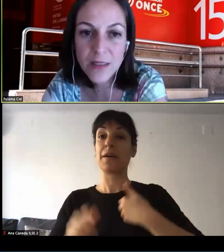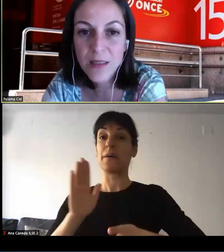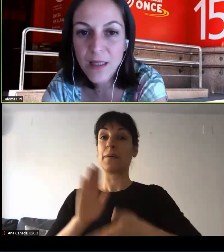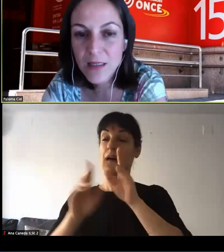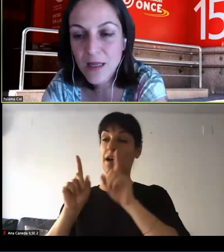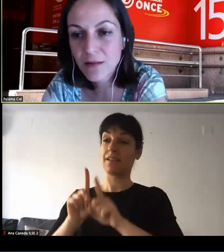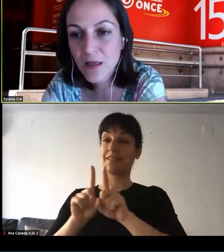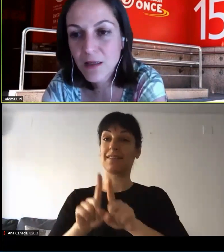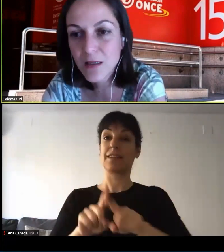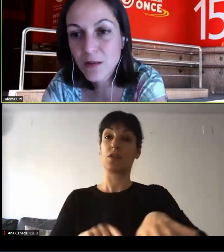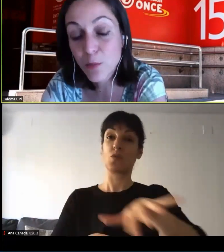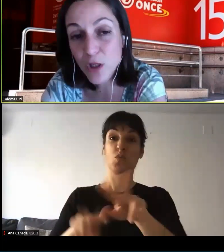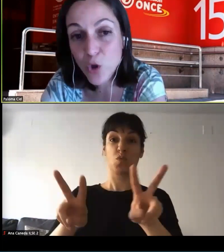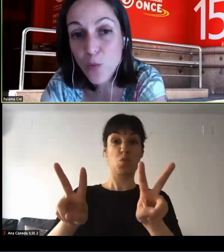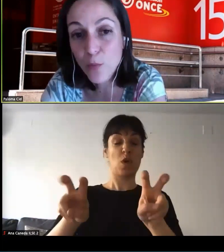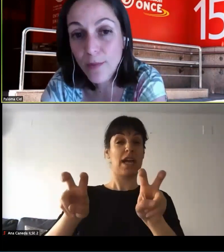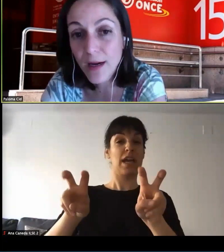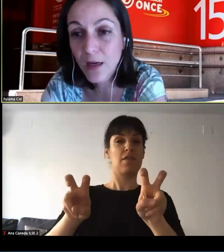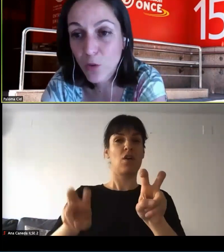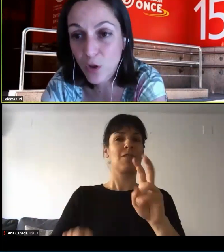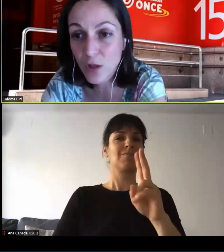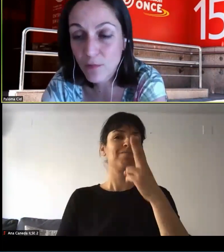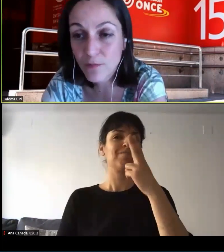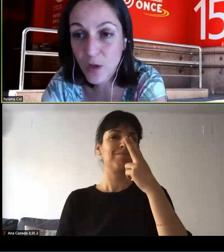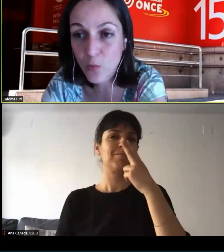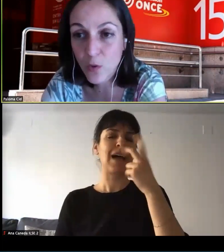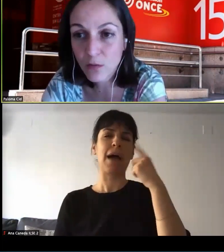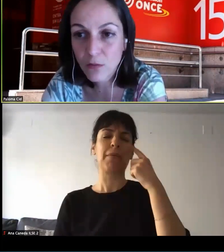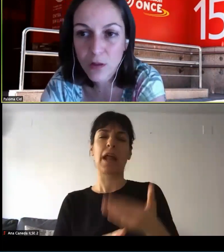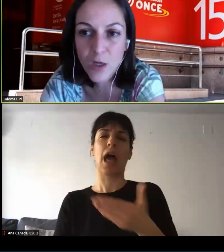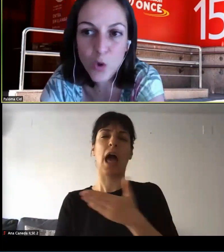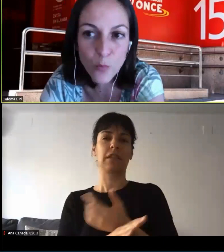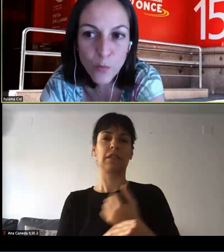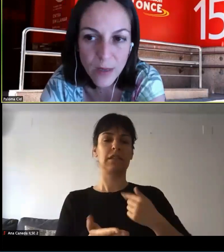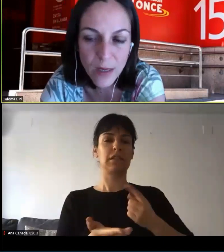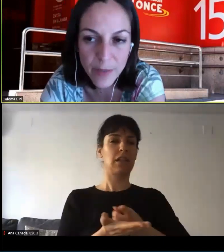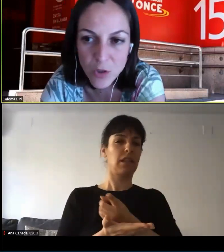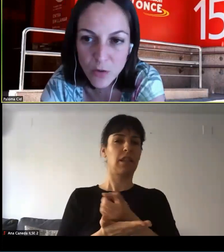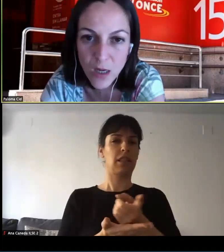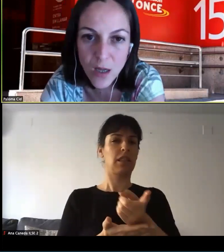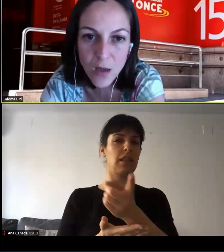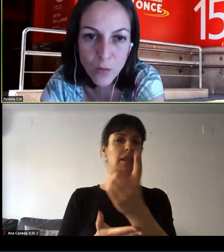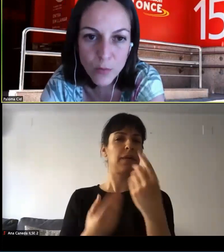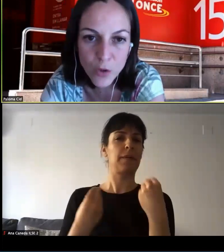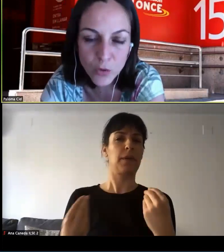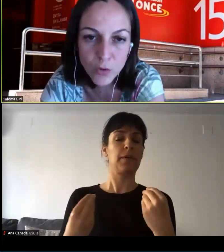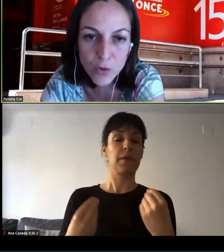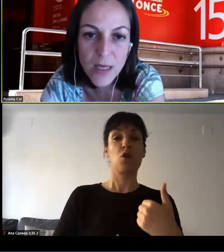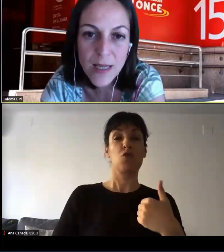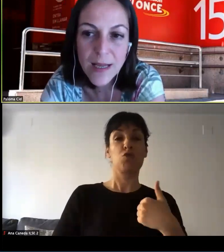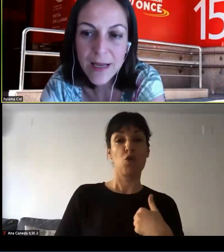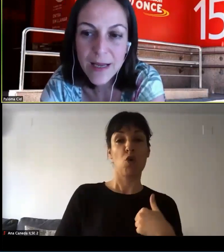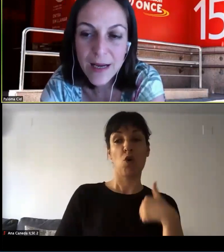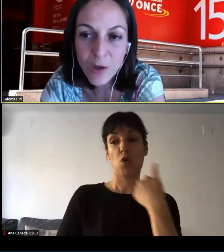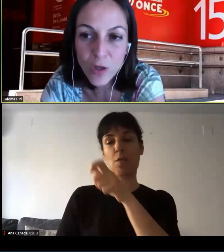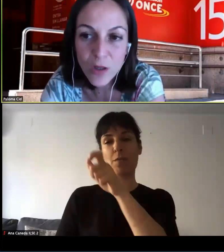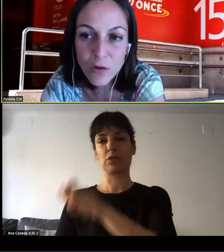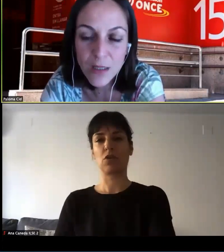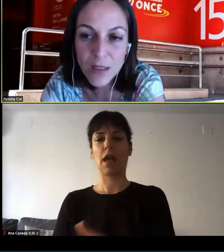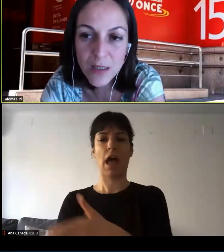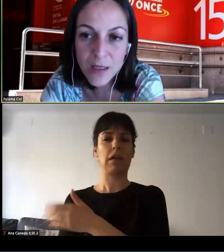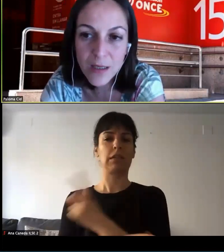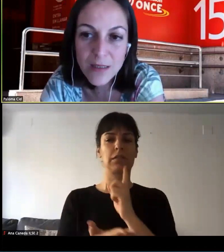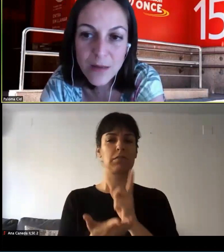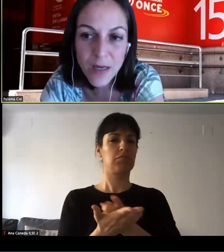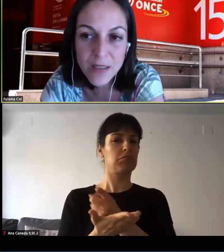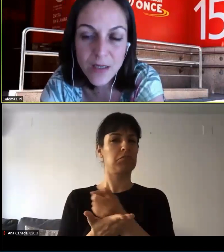es interesante si podéis comprobar el recorrido, ¿de acuerdo? O que lo compruebe la persona o vosotros. El recorrido